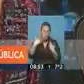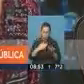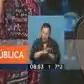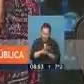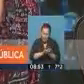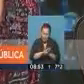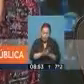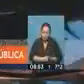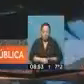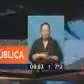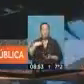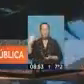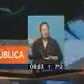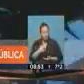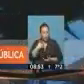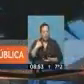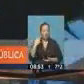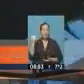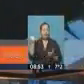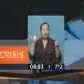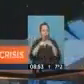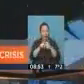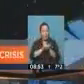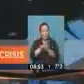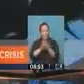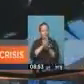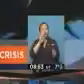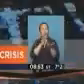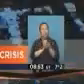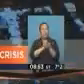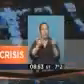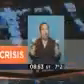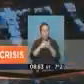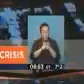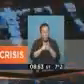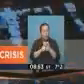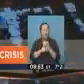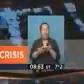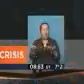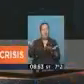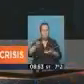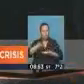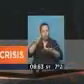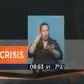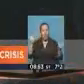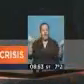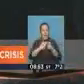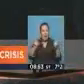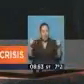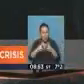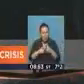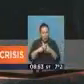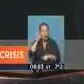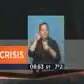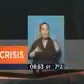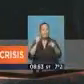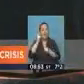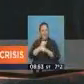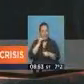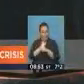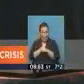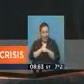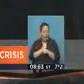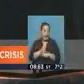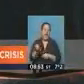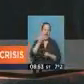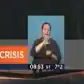a tratar? Nosotros hemos tratado en la Comisión, en el marco de la Comisión, hemos recibido en dos audiencias a los trabajadores, tanto